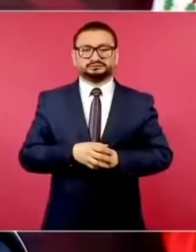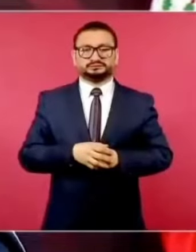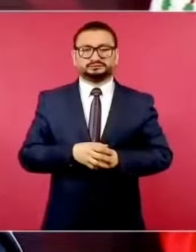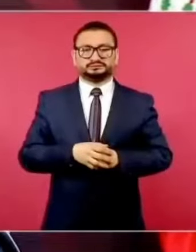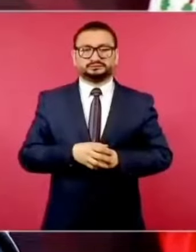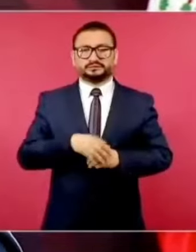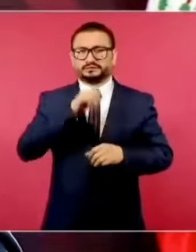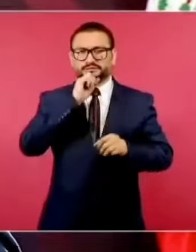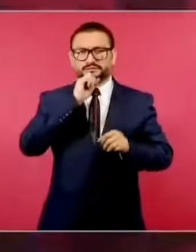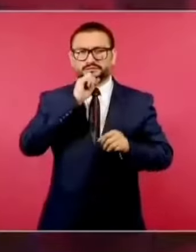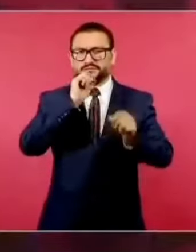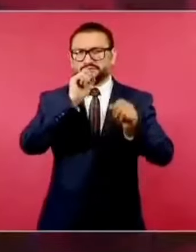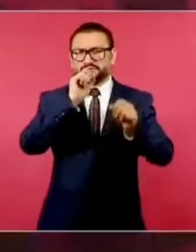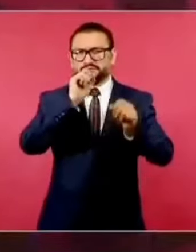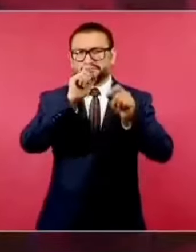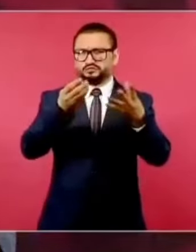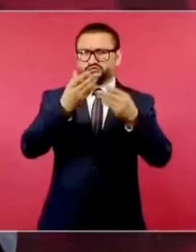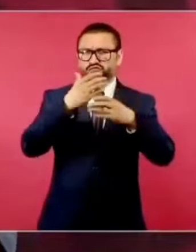muchas cosas